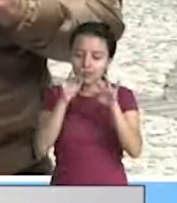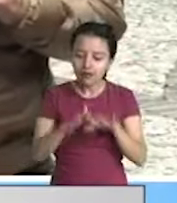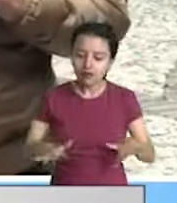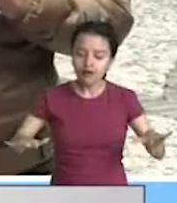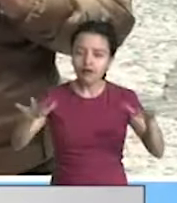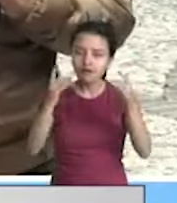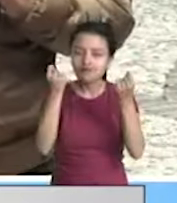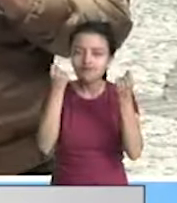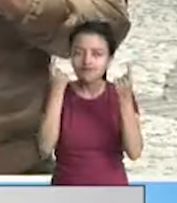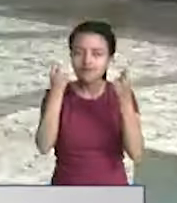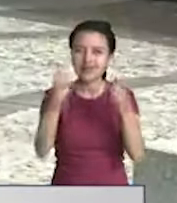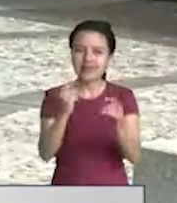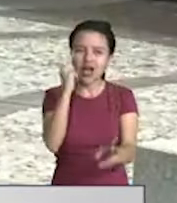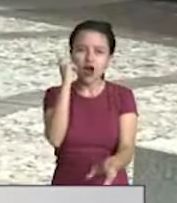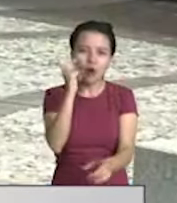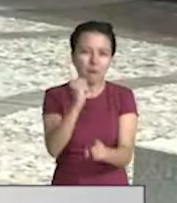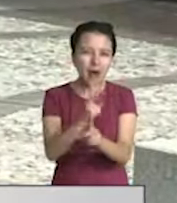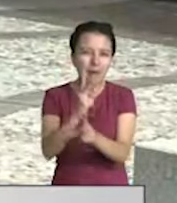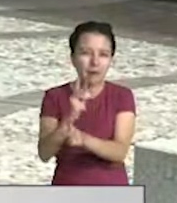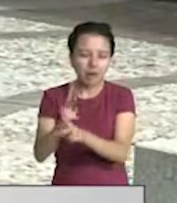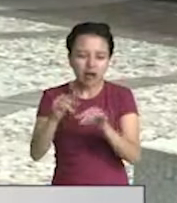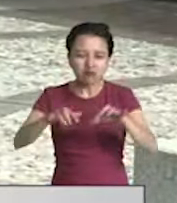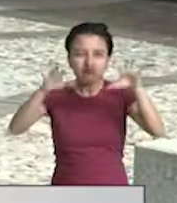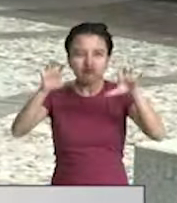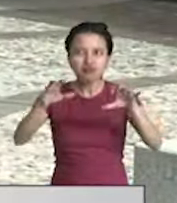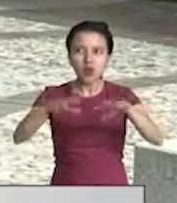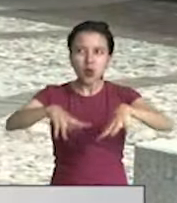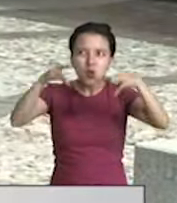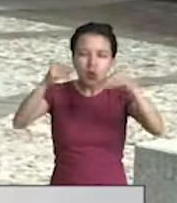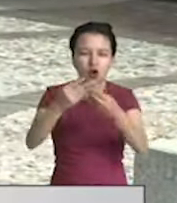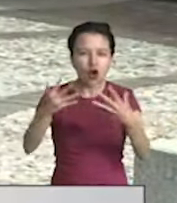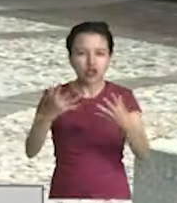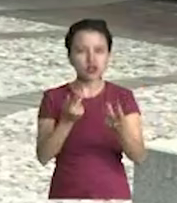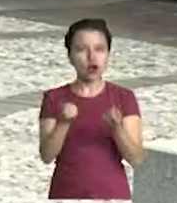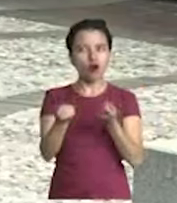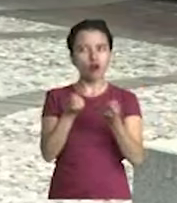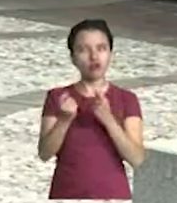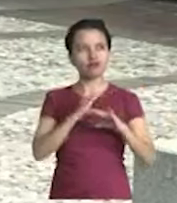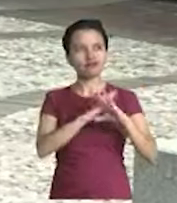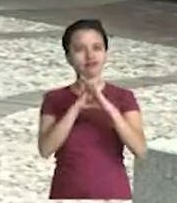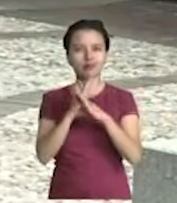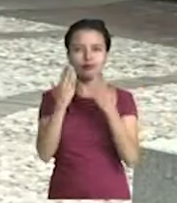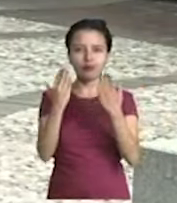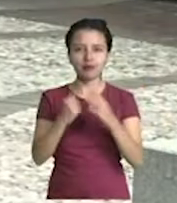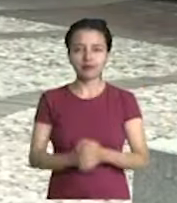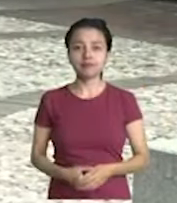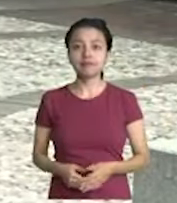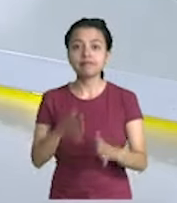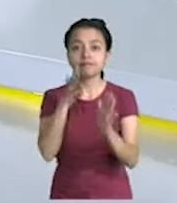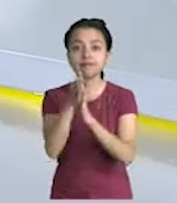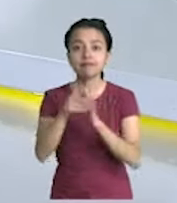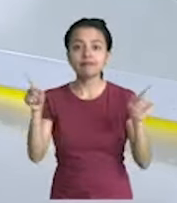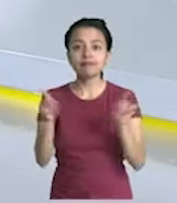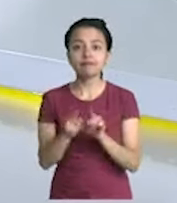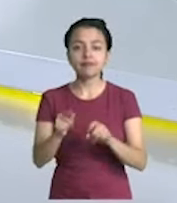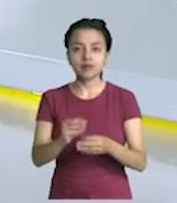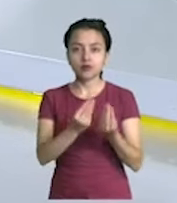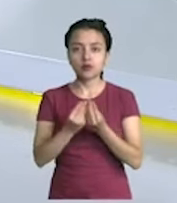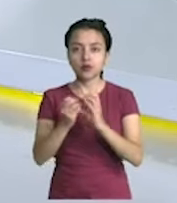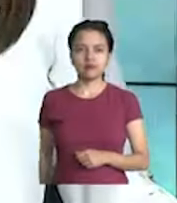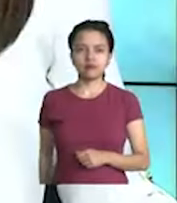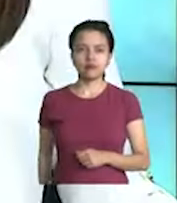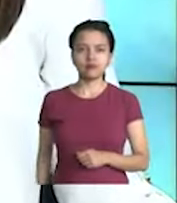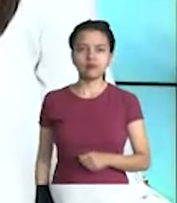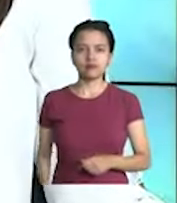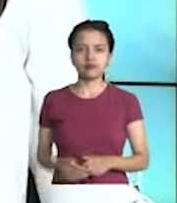normalmente por los efectos del cambio climático. Por ahora, toda la información desde el Consejo de Bogotá. Me despido. Nicolás Romero, Noticentro 1